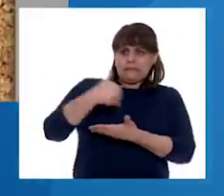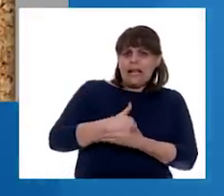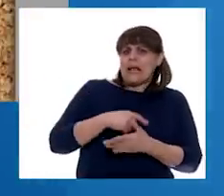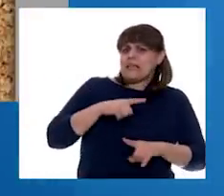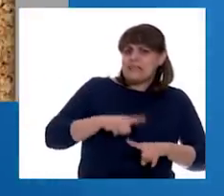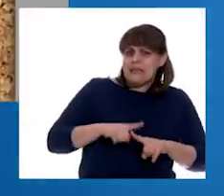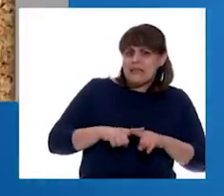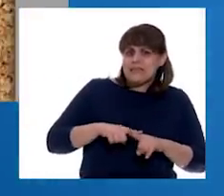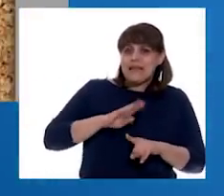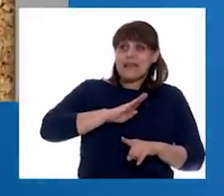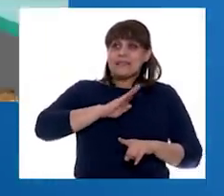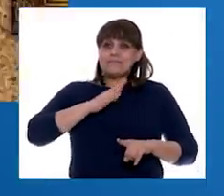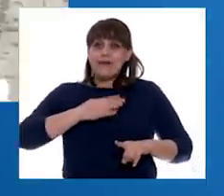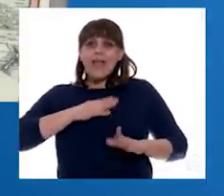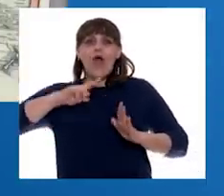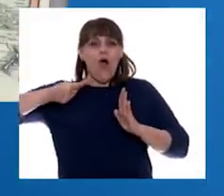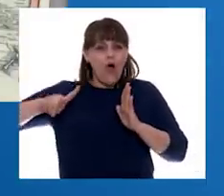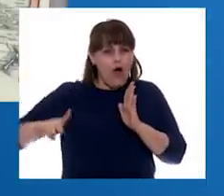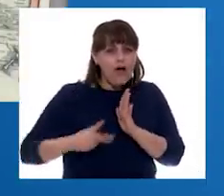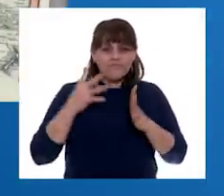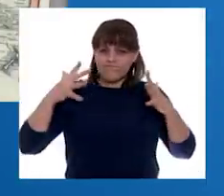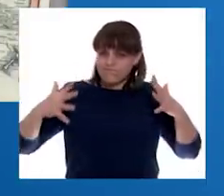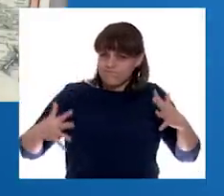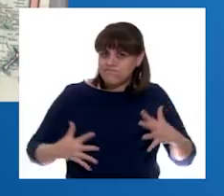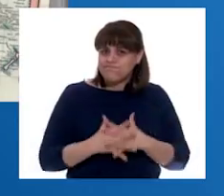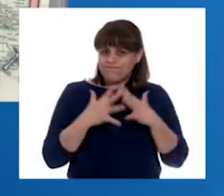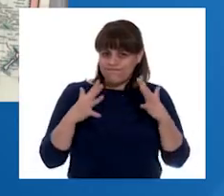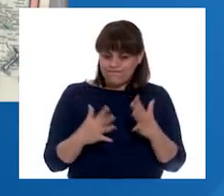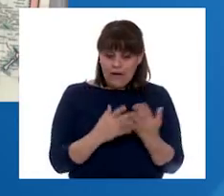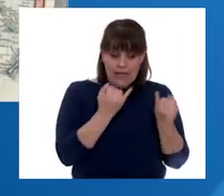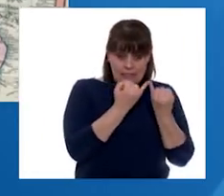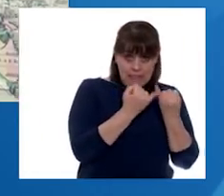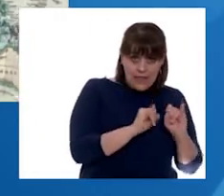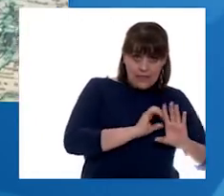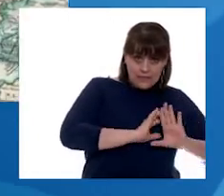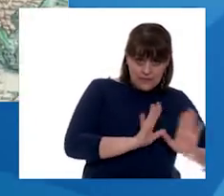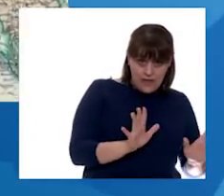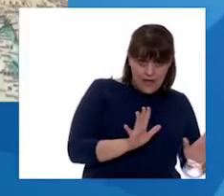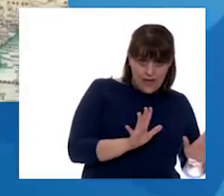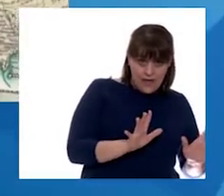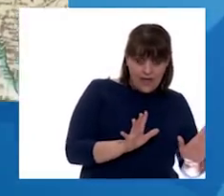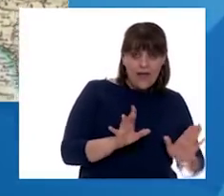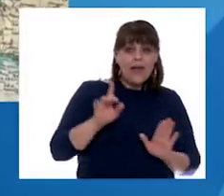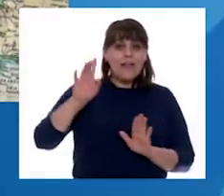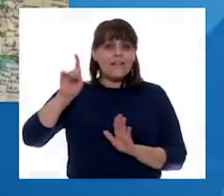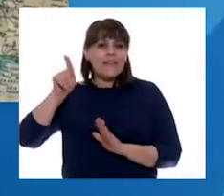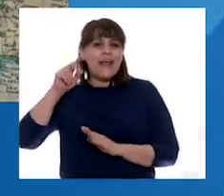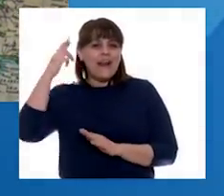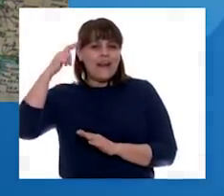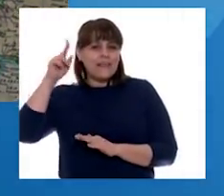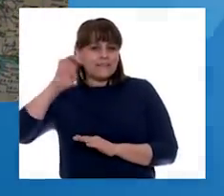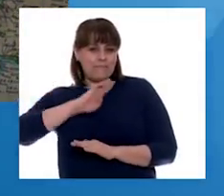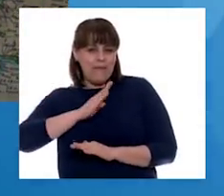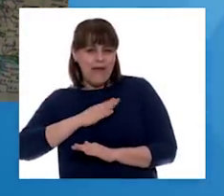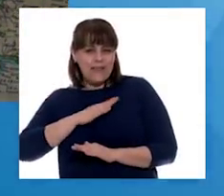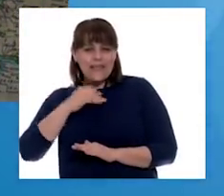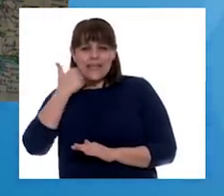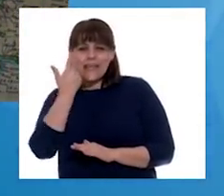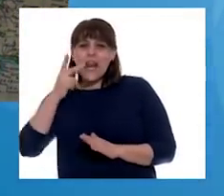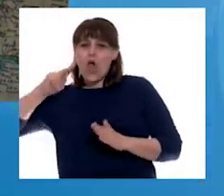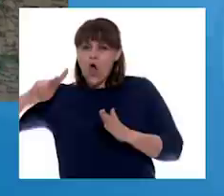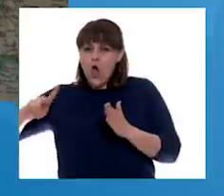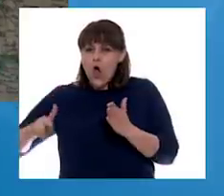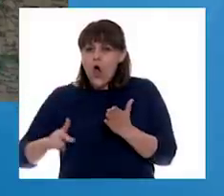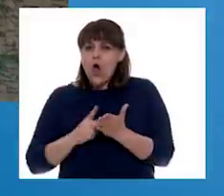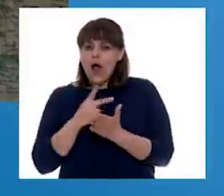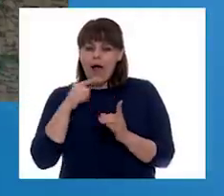España contraataca. Tras la independencia, Fernando VII buscaría reconquistar a su principal proveedor